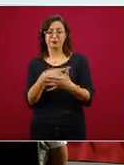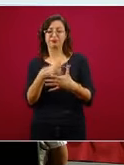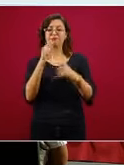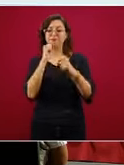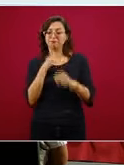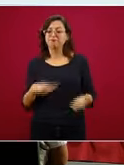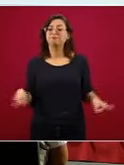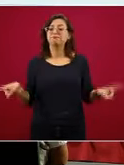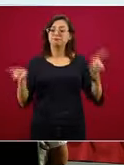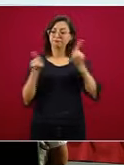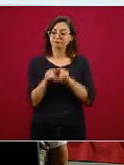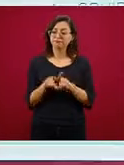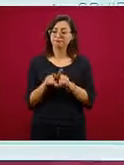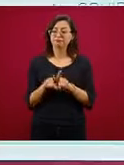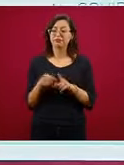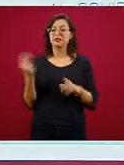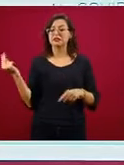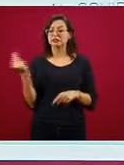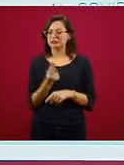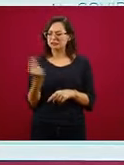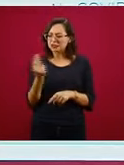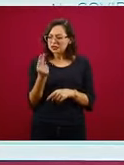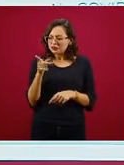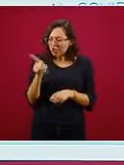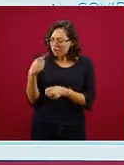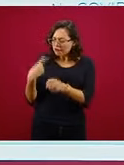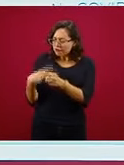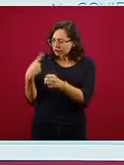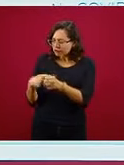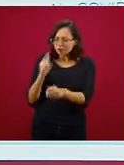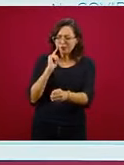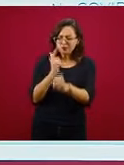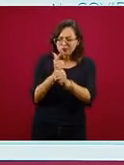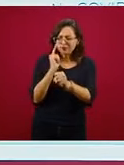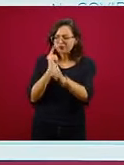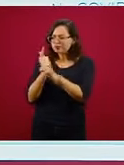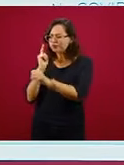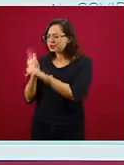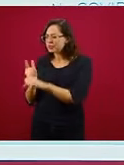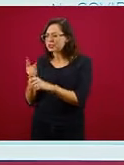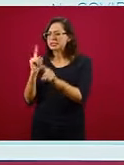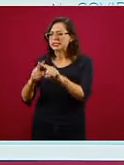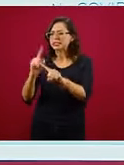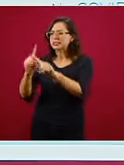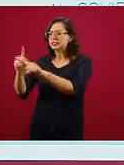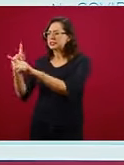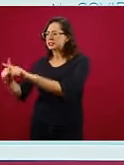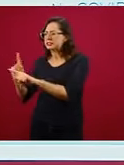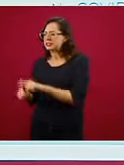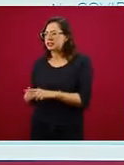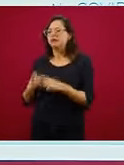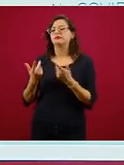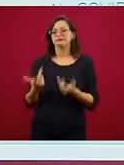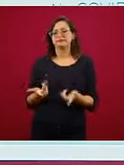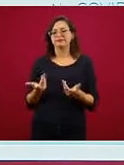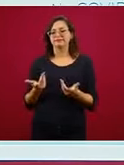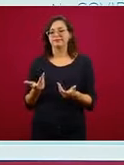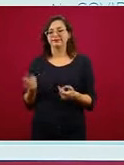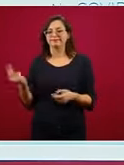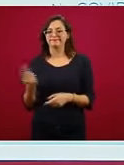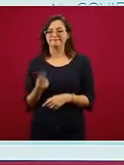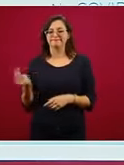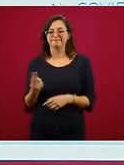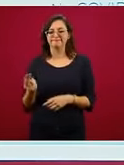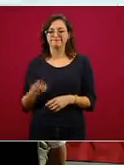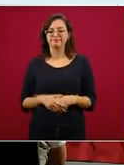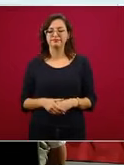una intensificación del seguimiento, la detección y el seguimiento especialmente de estos grupos de alto riesgo. La siguiente. Ahora, esto